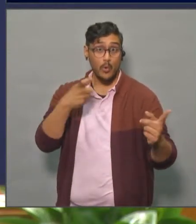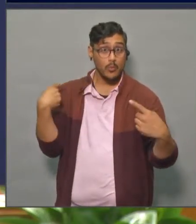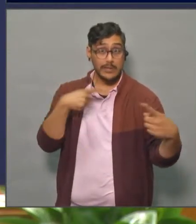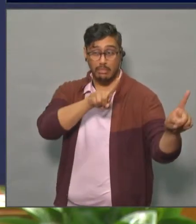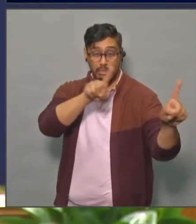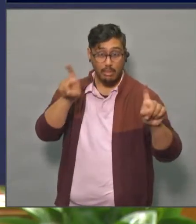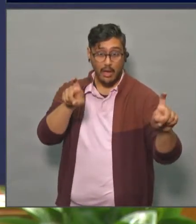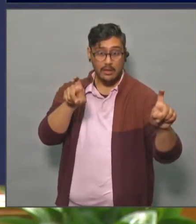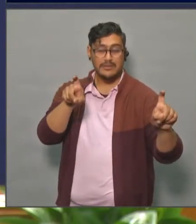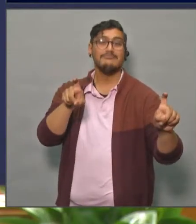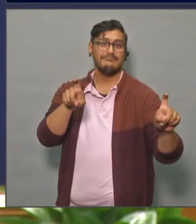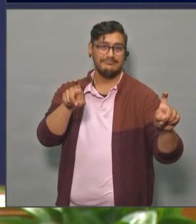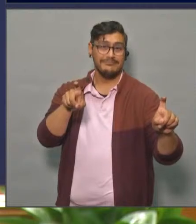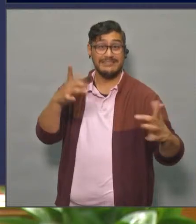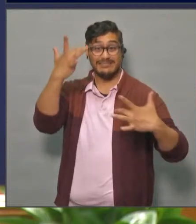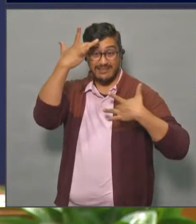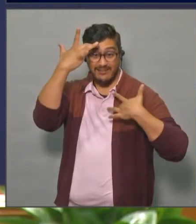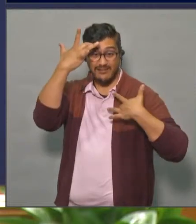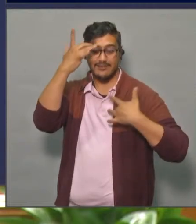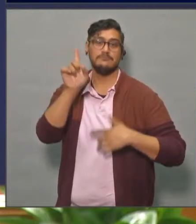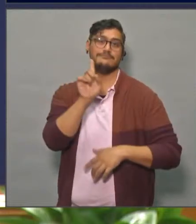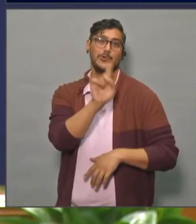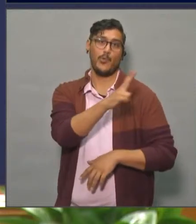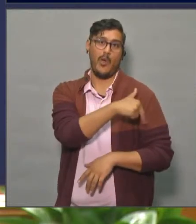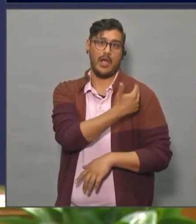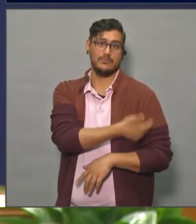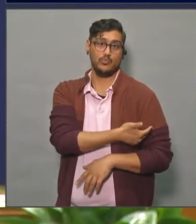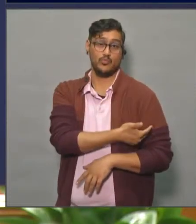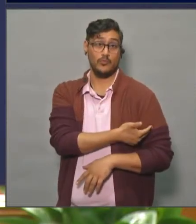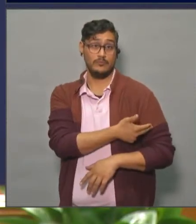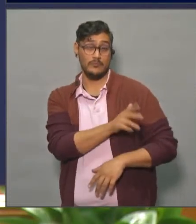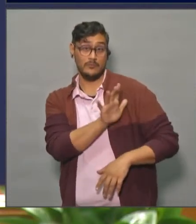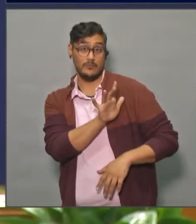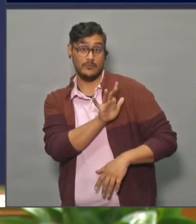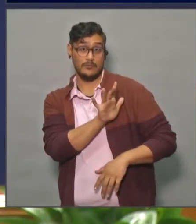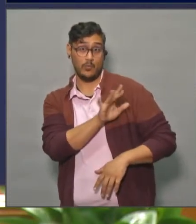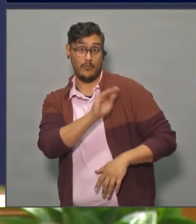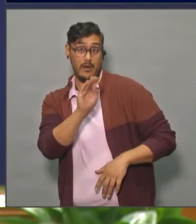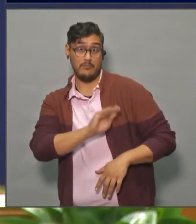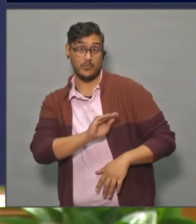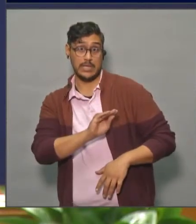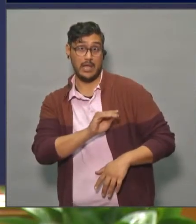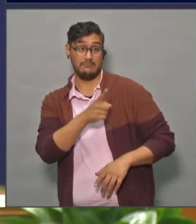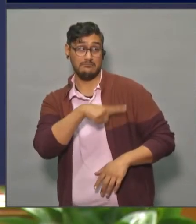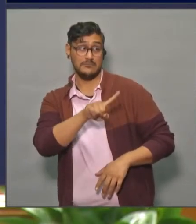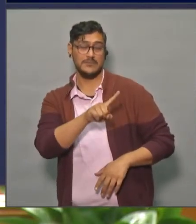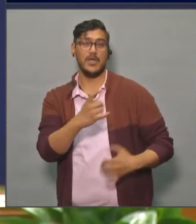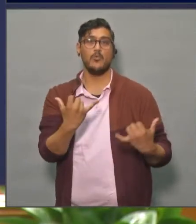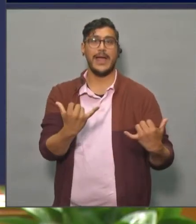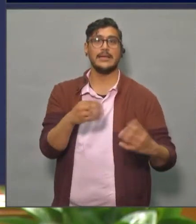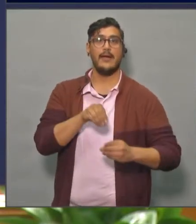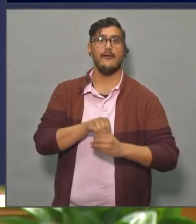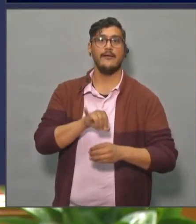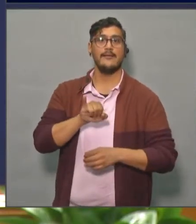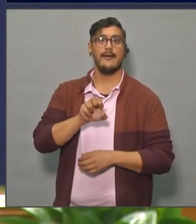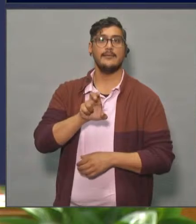que están hospitalizadas. El 25% de estas personas están en unidades de cuidados intensivos y